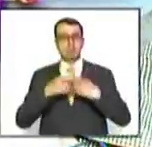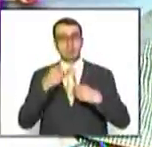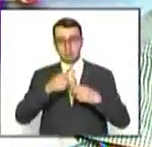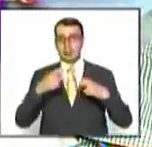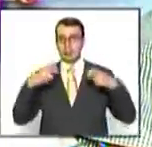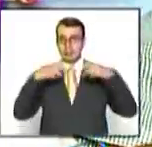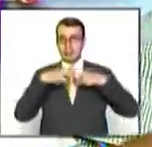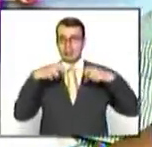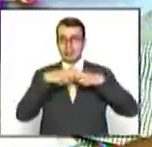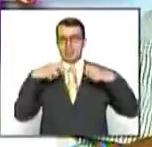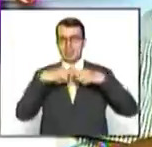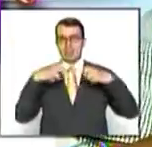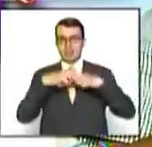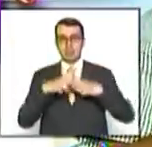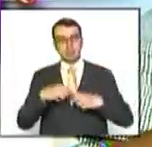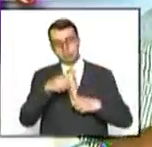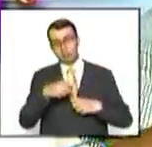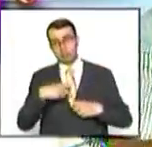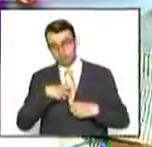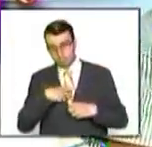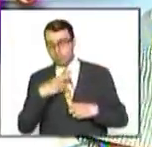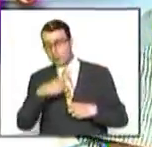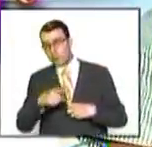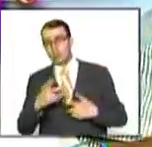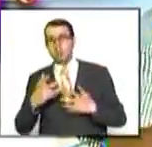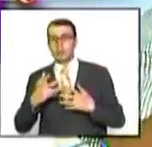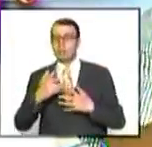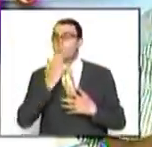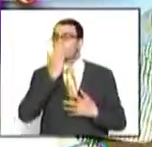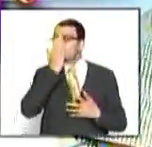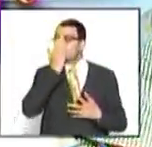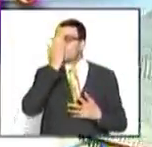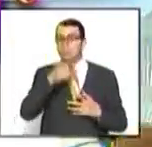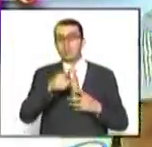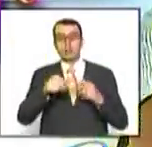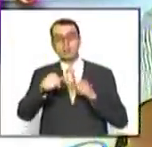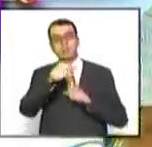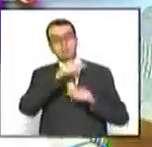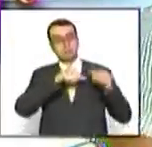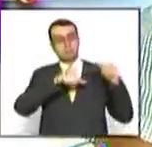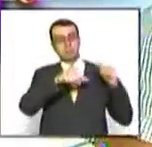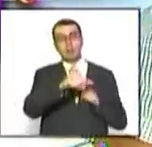eléctrico, la cual lo transforma o lo transcribe en